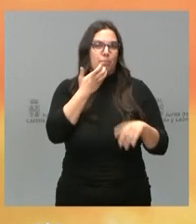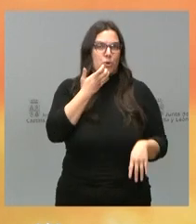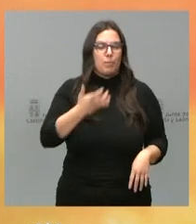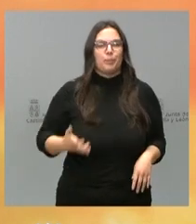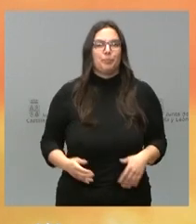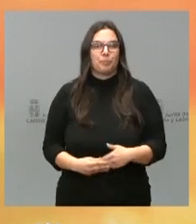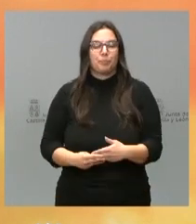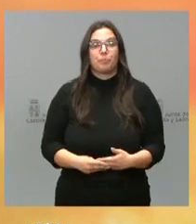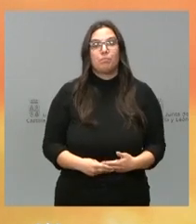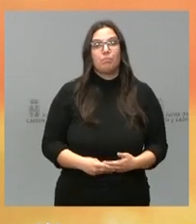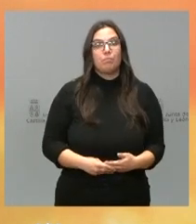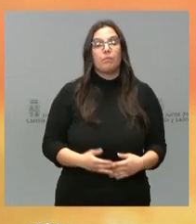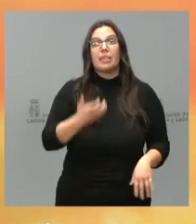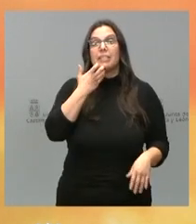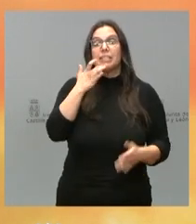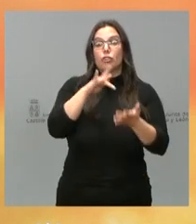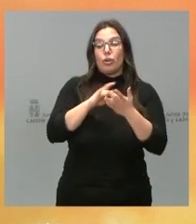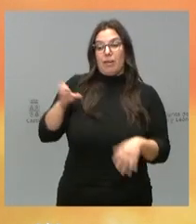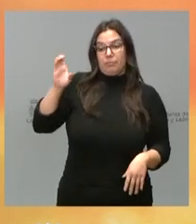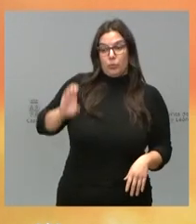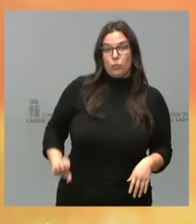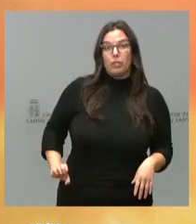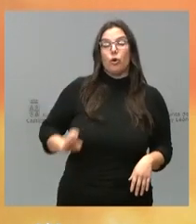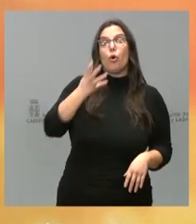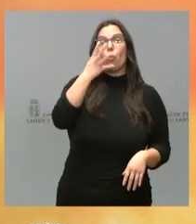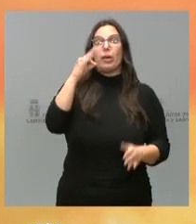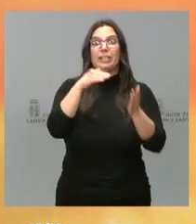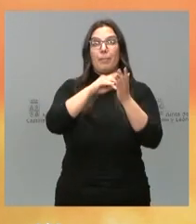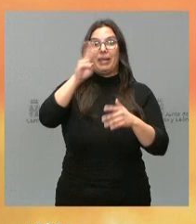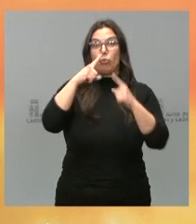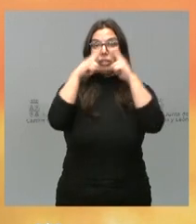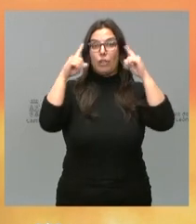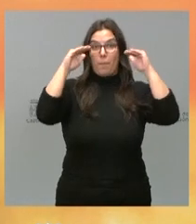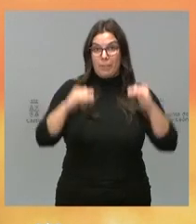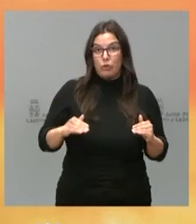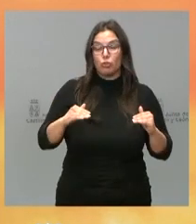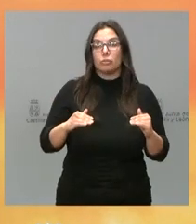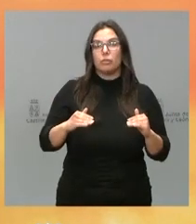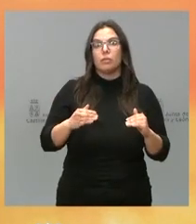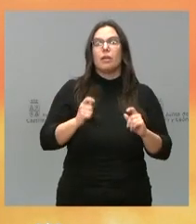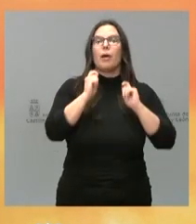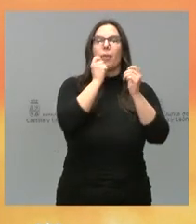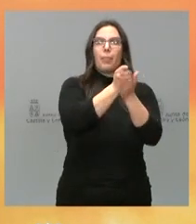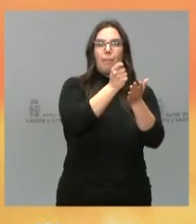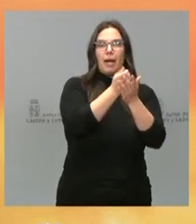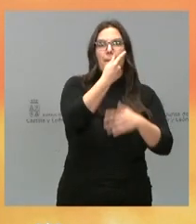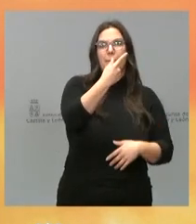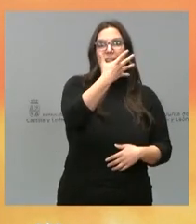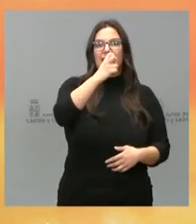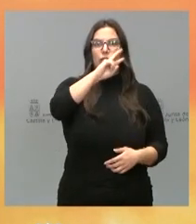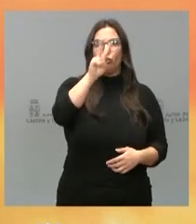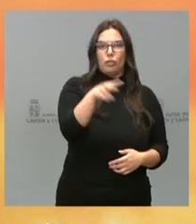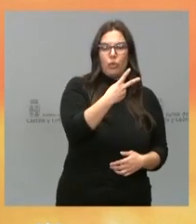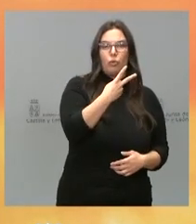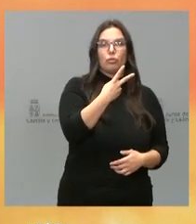para quienes tienen rentas inferiores a 40.000 euros serán 1500 euros por hijo por el primer